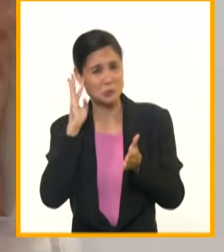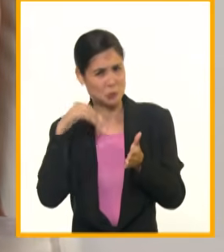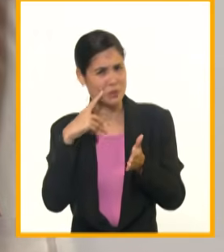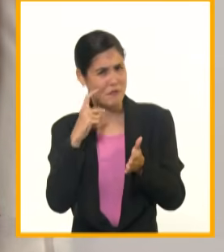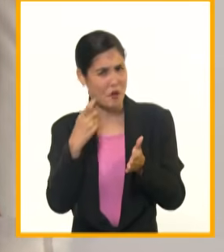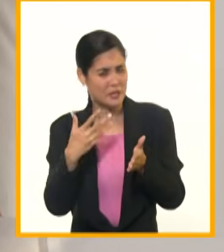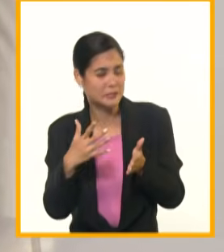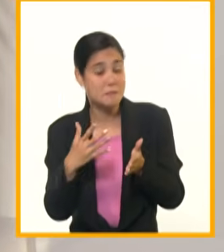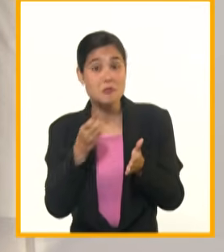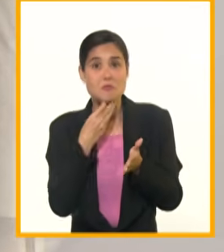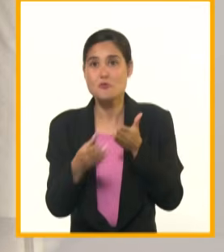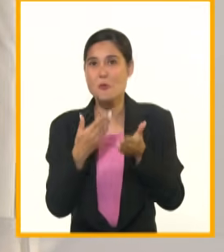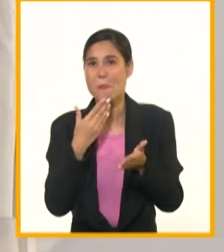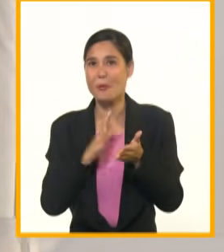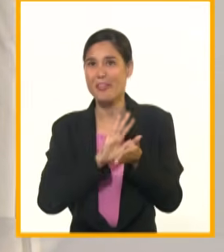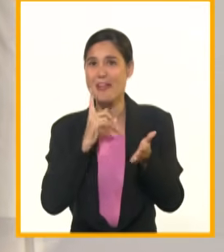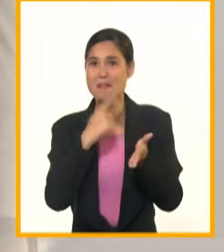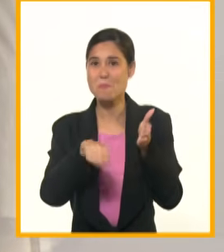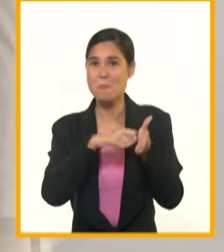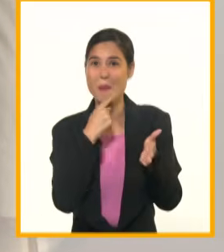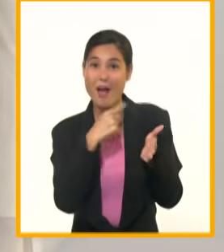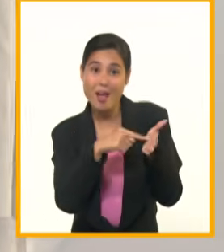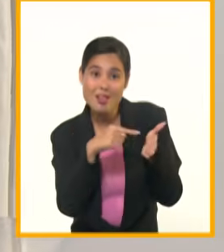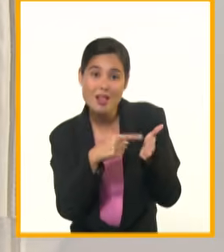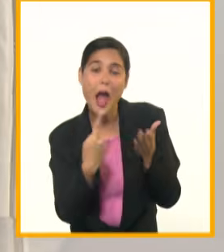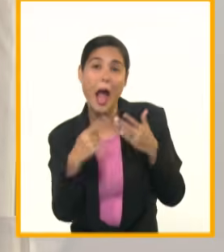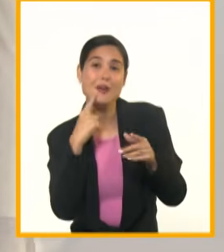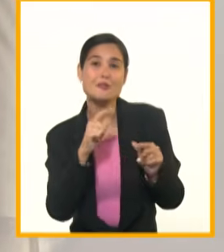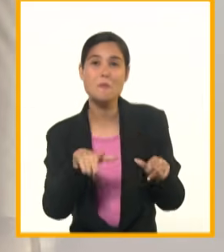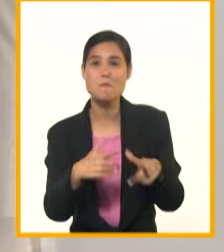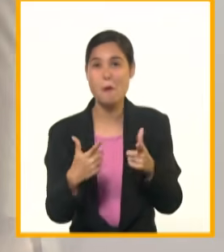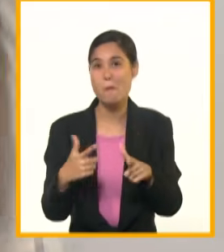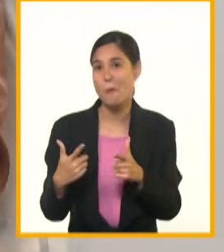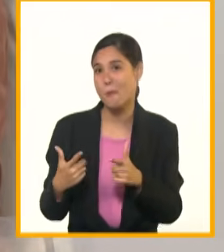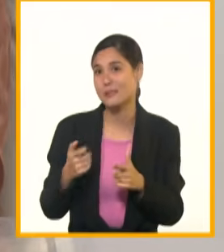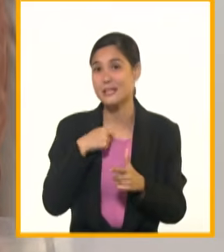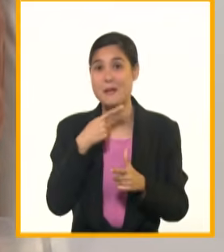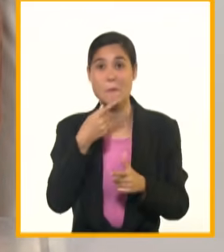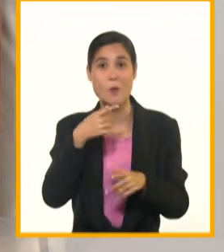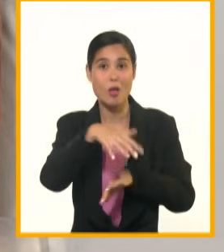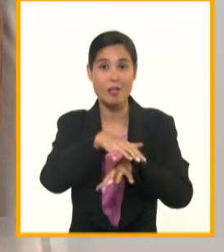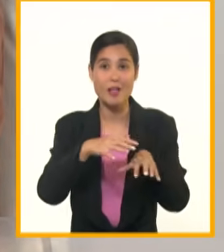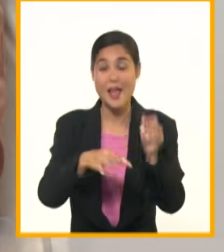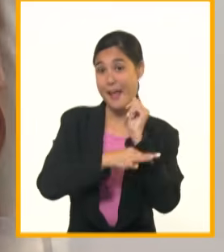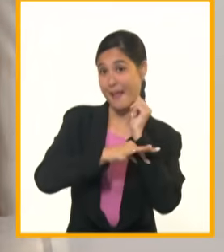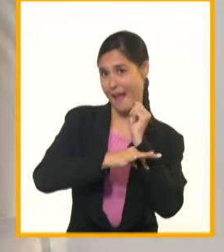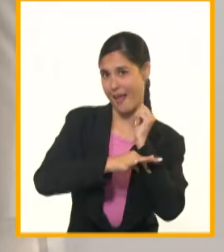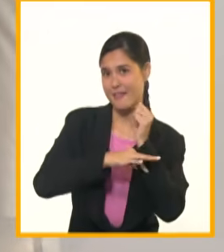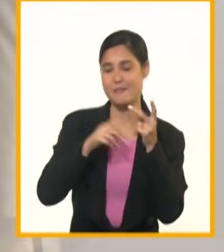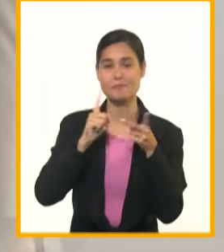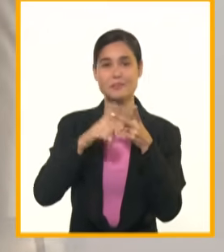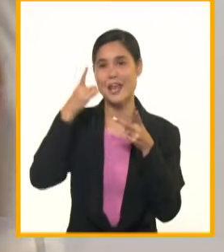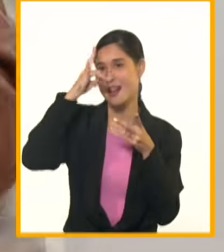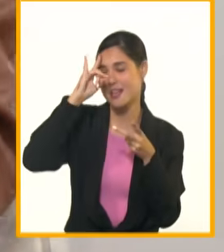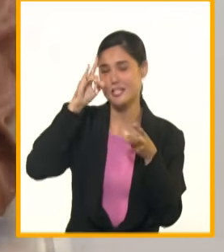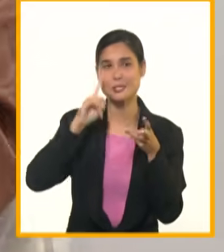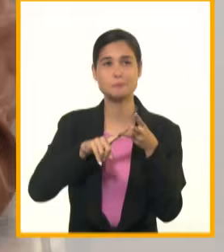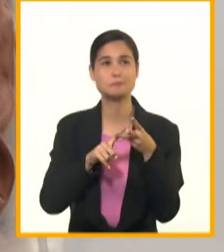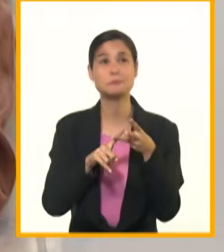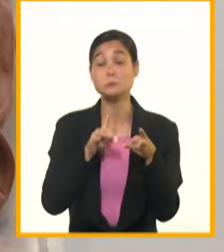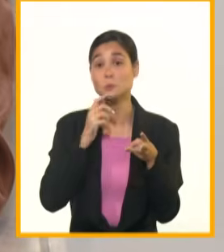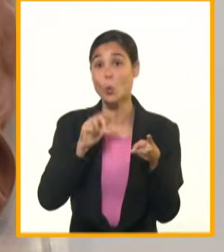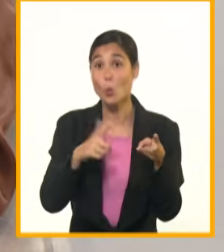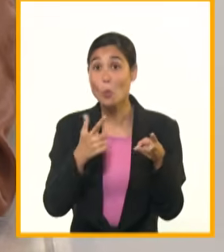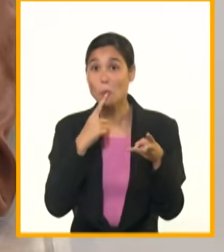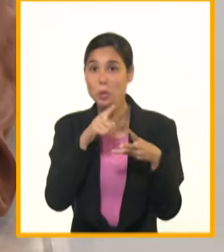también, que es insuficiente, pero se logró cumplir el plan de carne, el plan de leche, que estaba acordado. Estamos terminando la